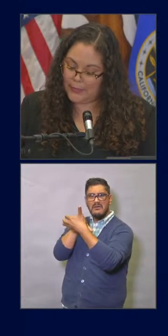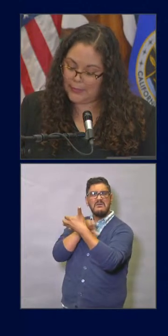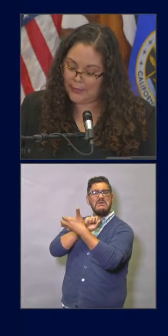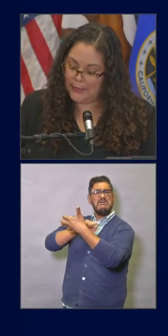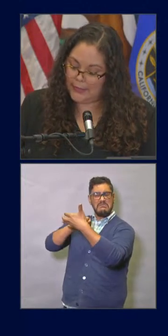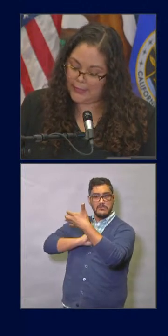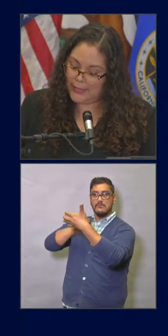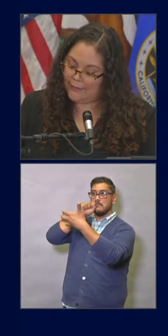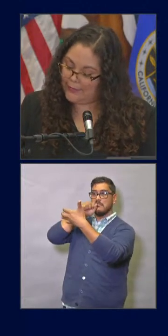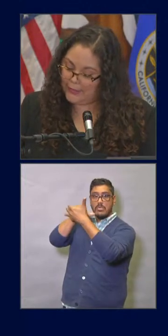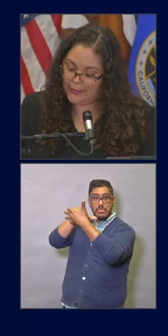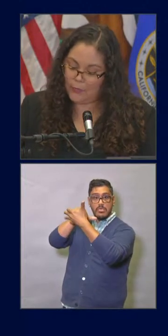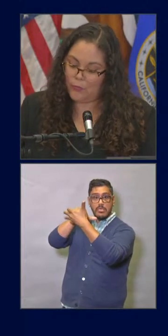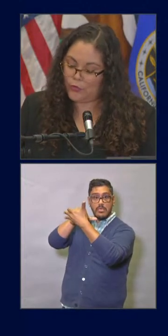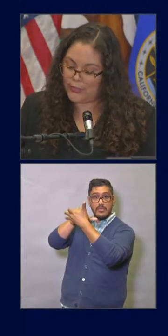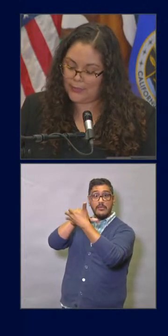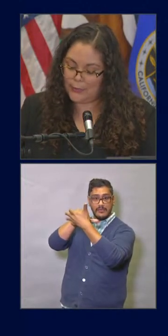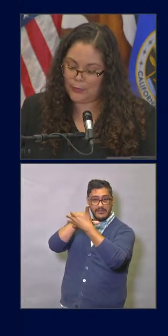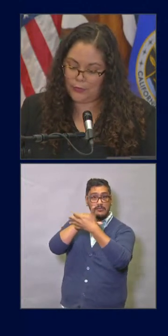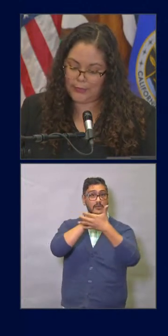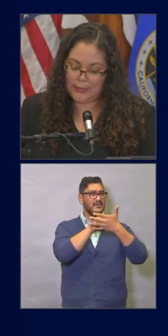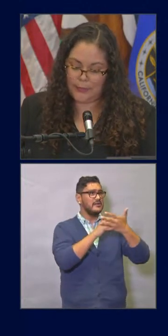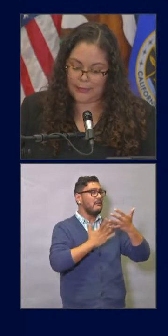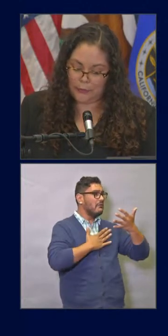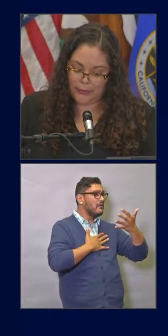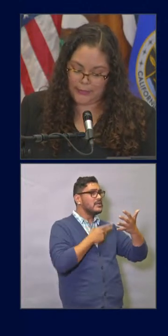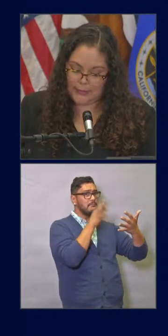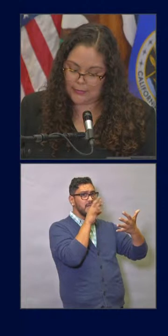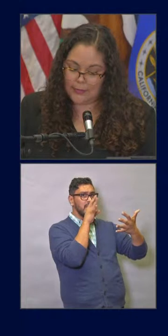simple pieza de tela evita que muchas de sus